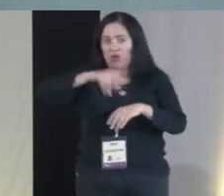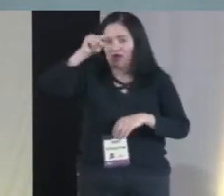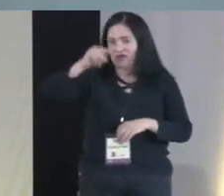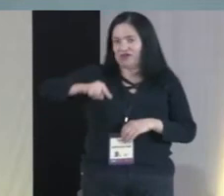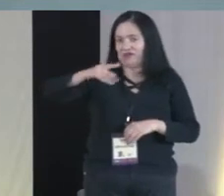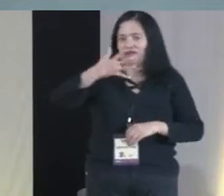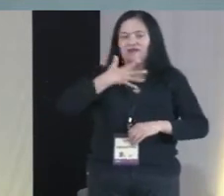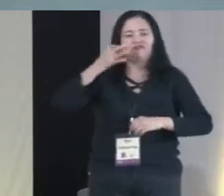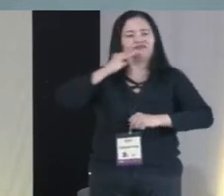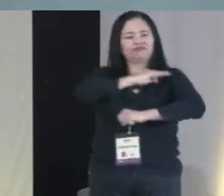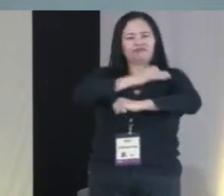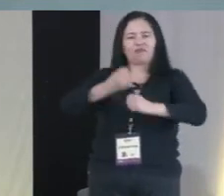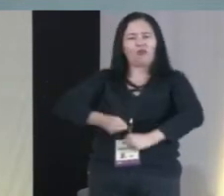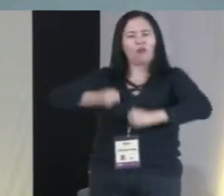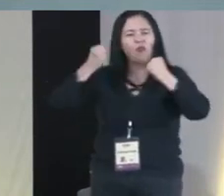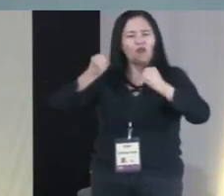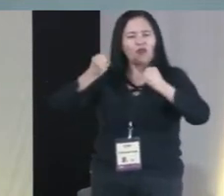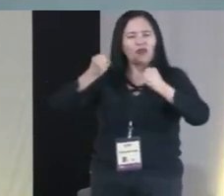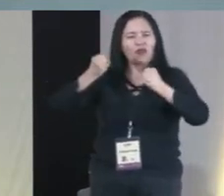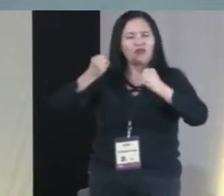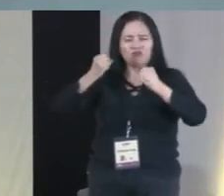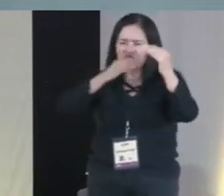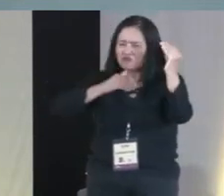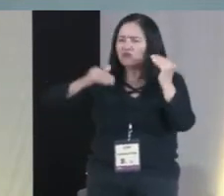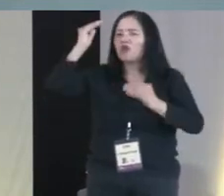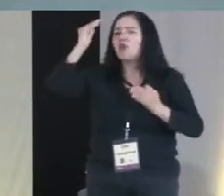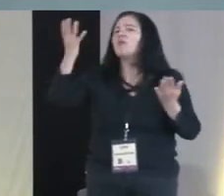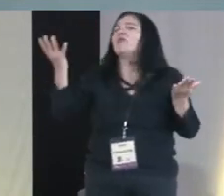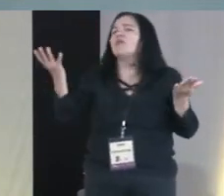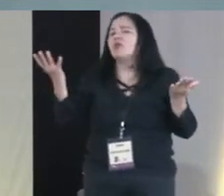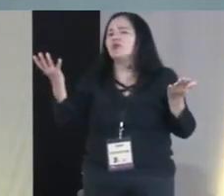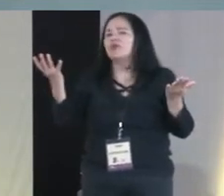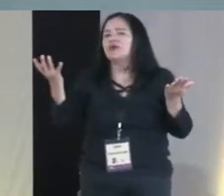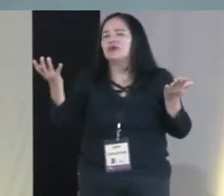poder enorme.